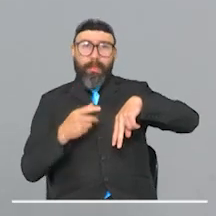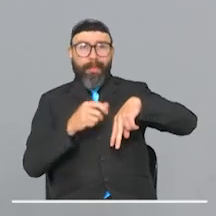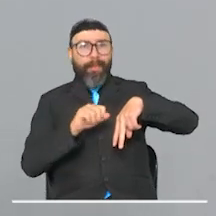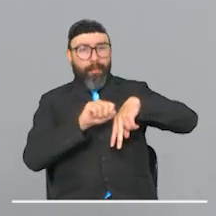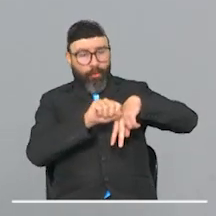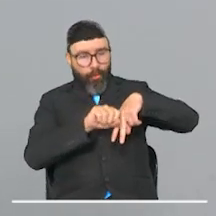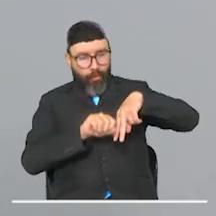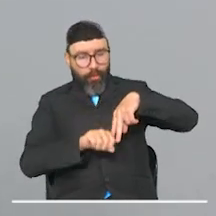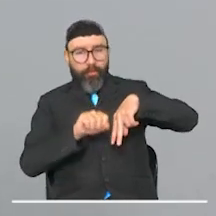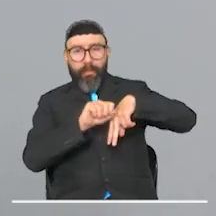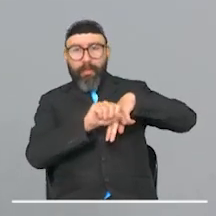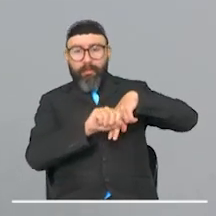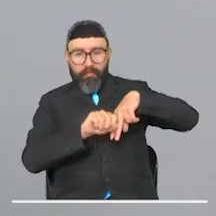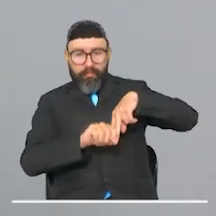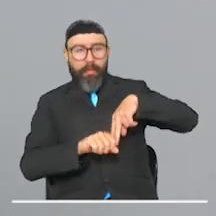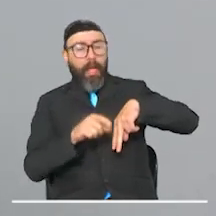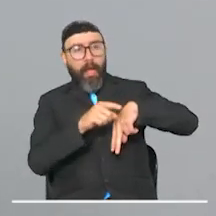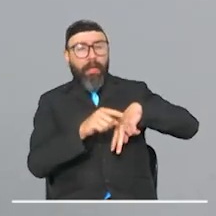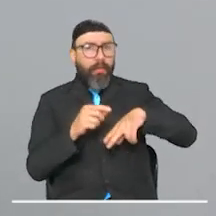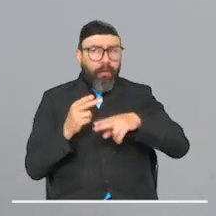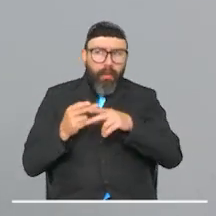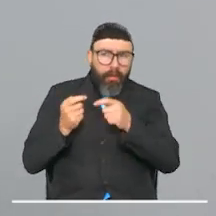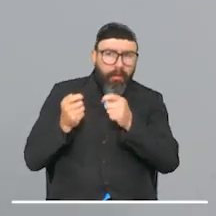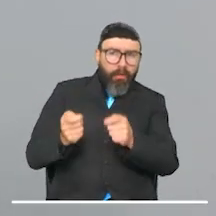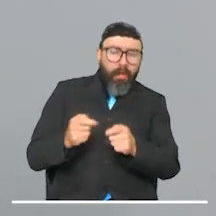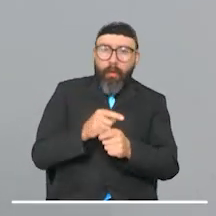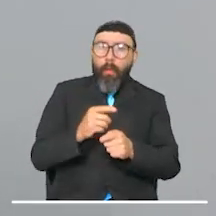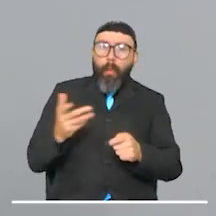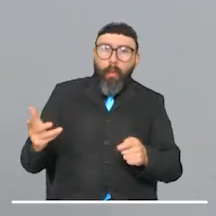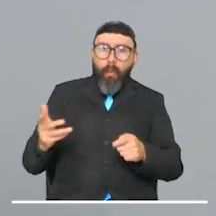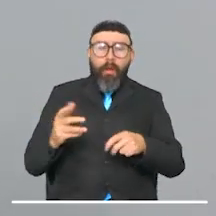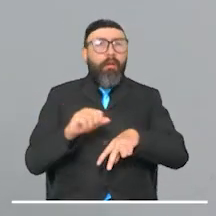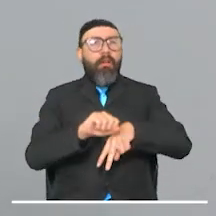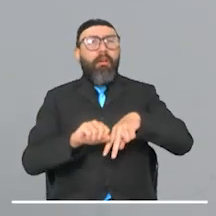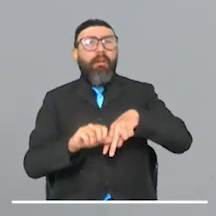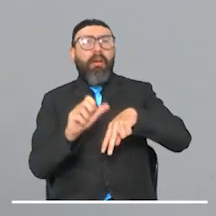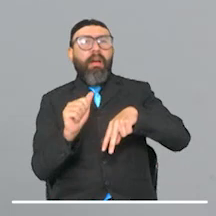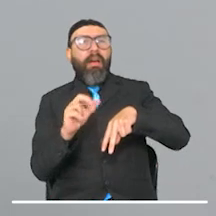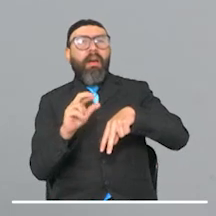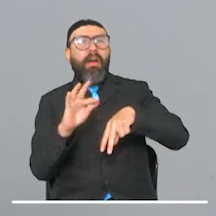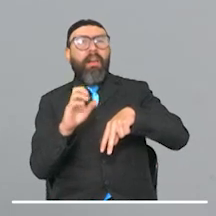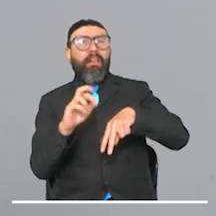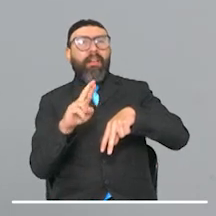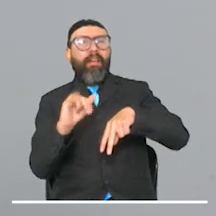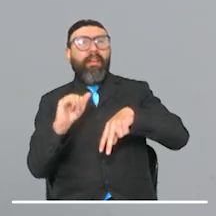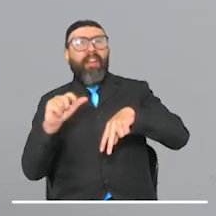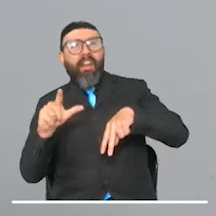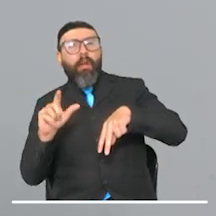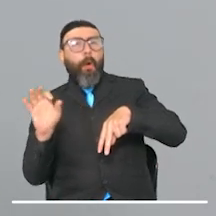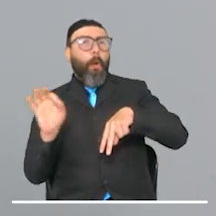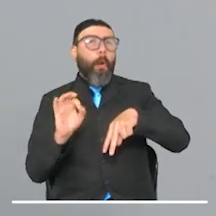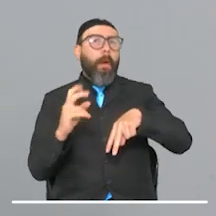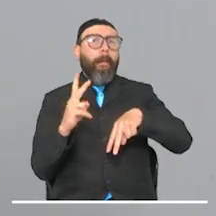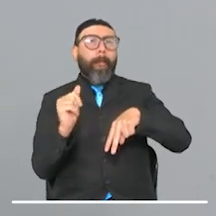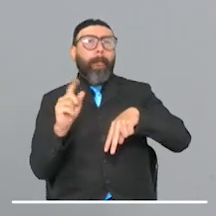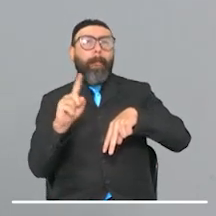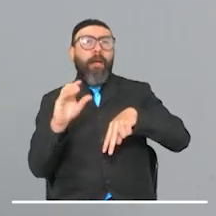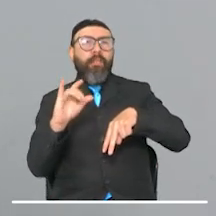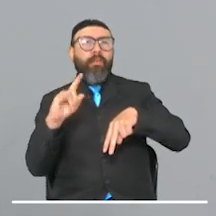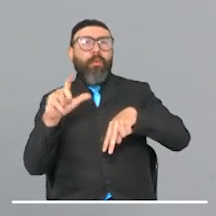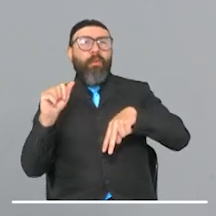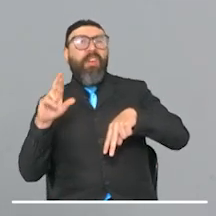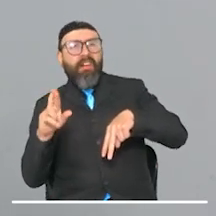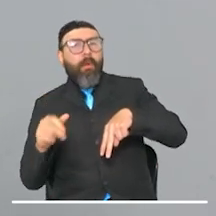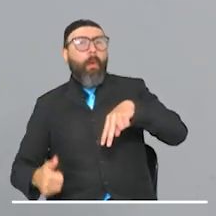arterial hay que especificarles generalmente hay que especificarle al ecografista o al radiólogo o al vascular si lo que usted